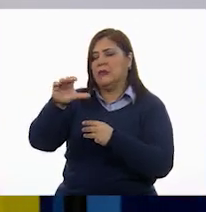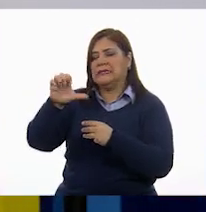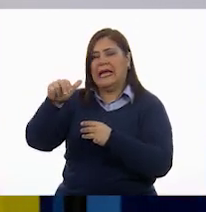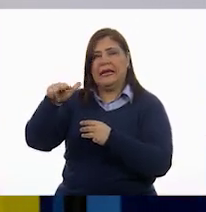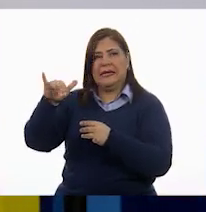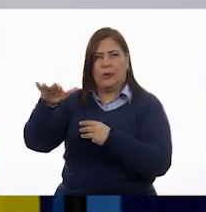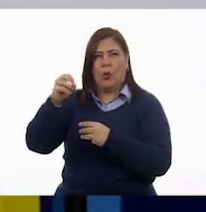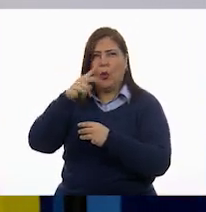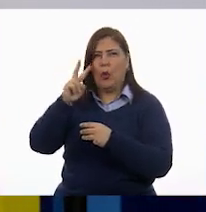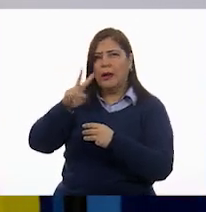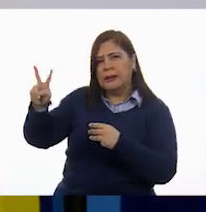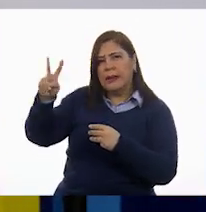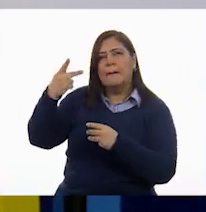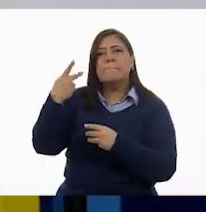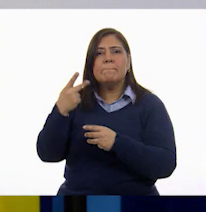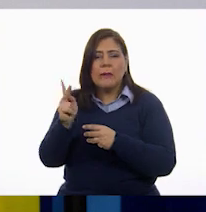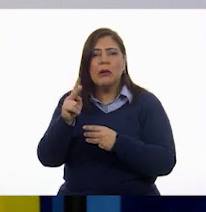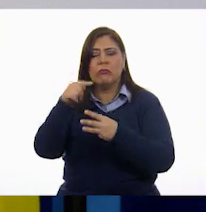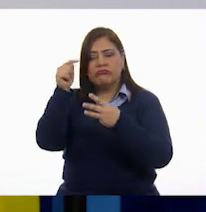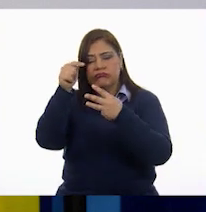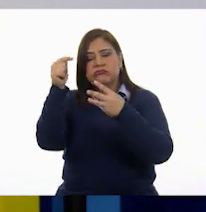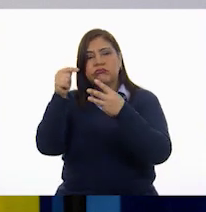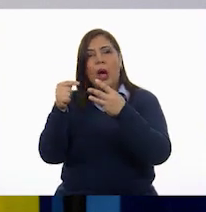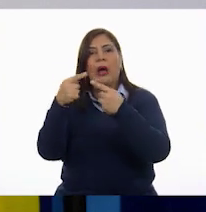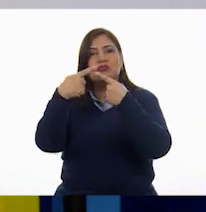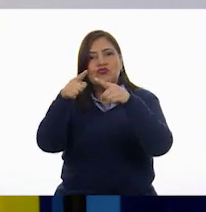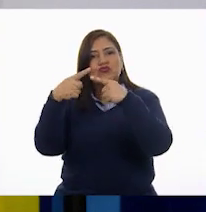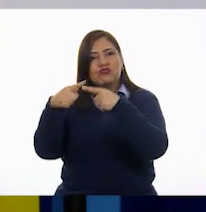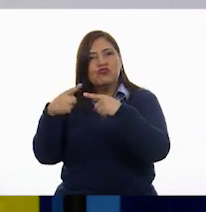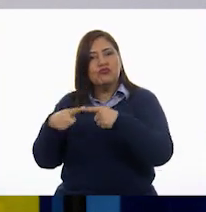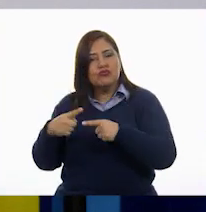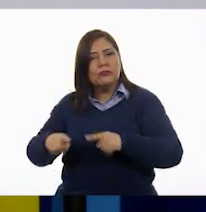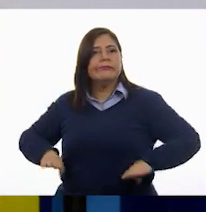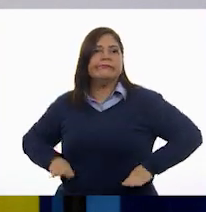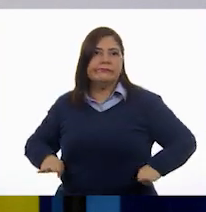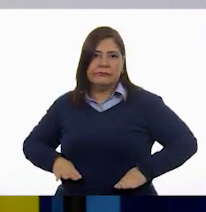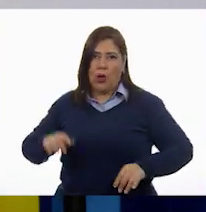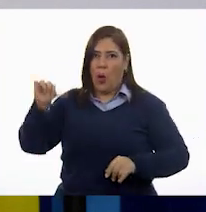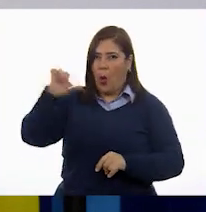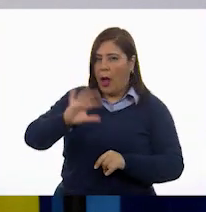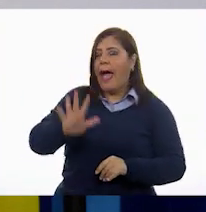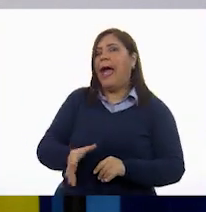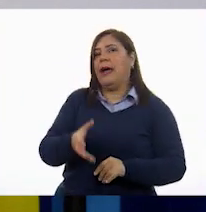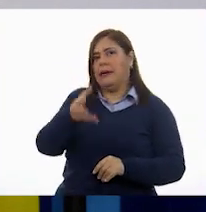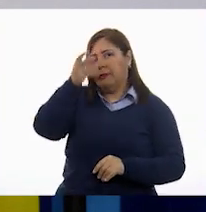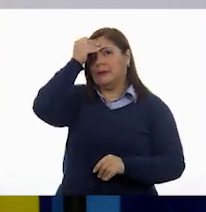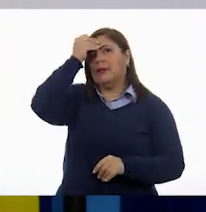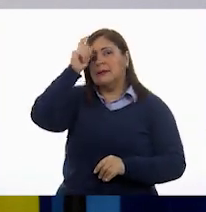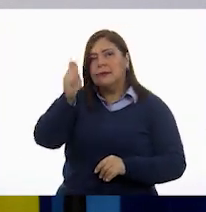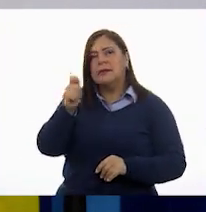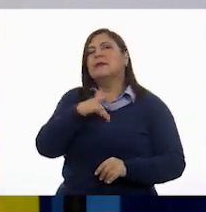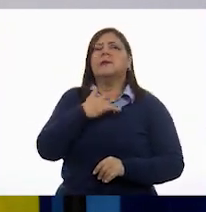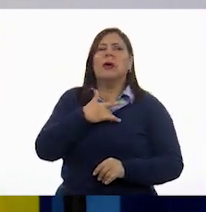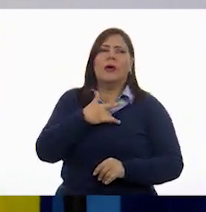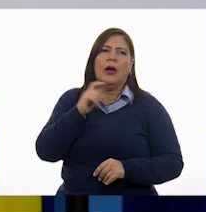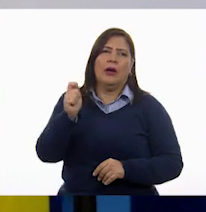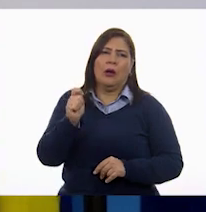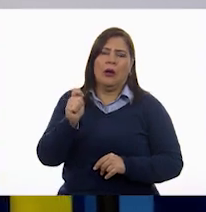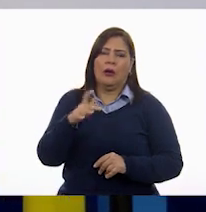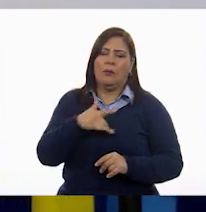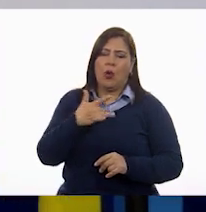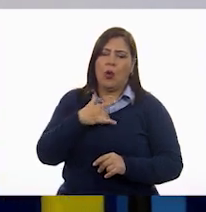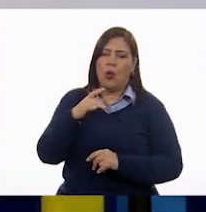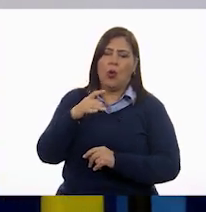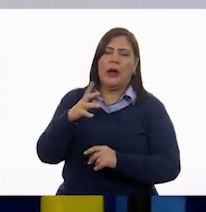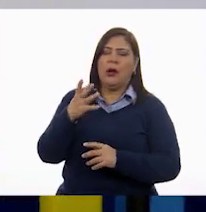cada uno tiene su característica. Ya aprendimos, ya vimos hoy lo que es el cuerpo de agua oceánico.